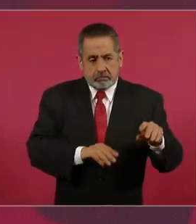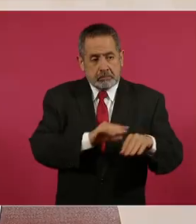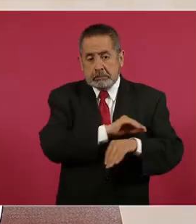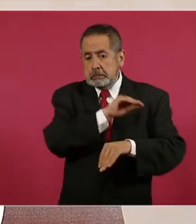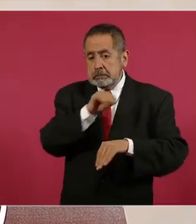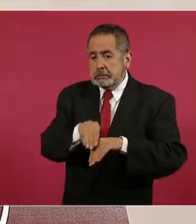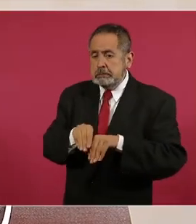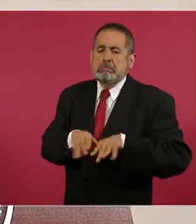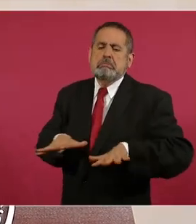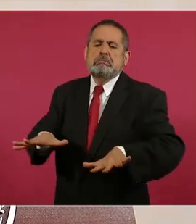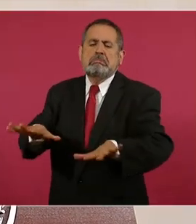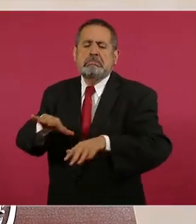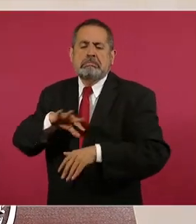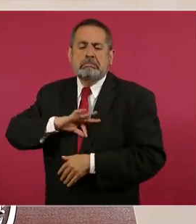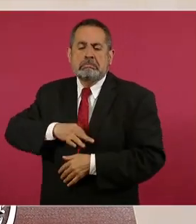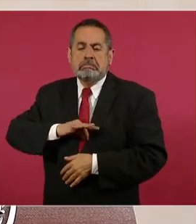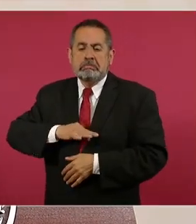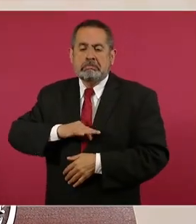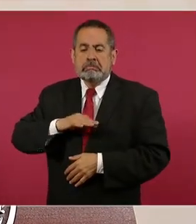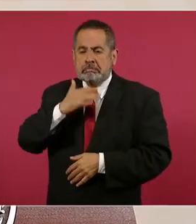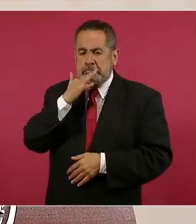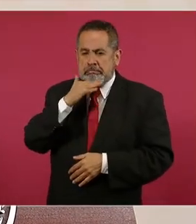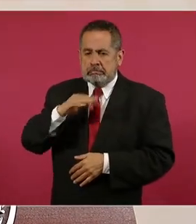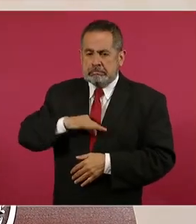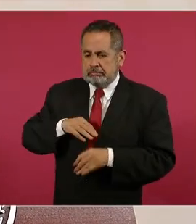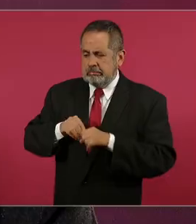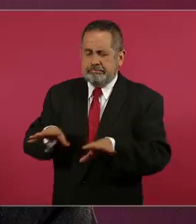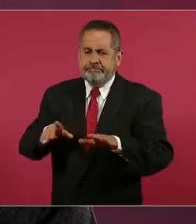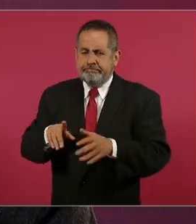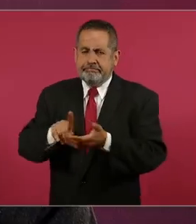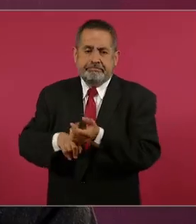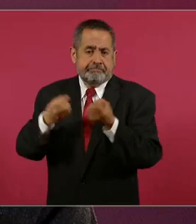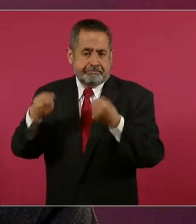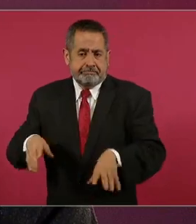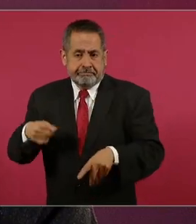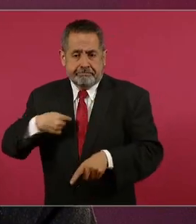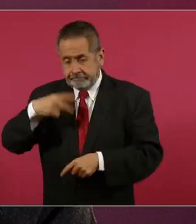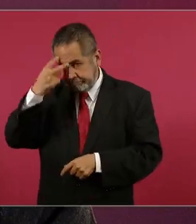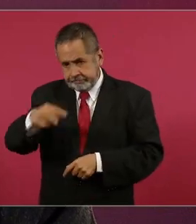contaminen los maíces nativos.